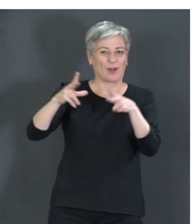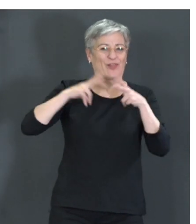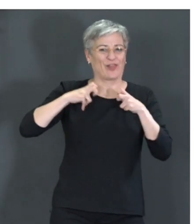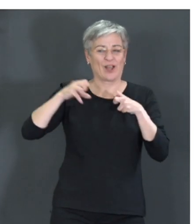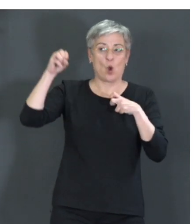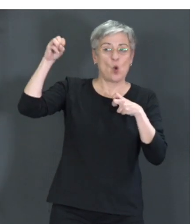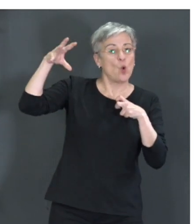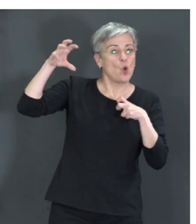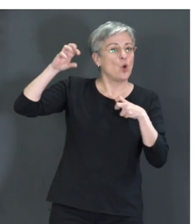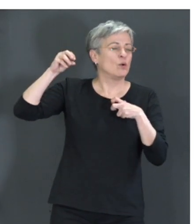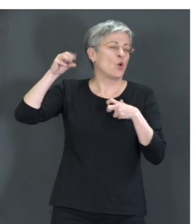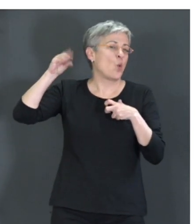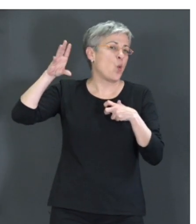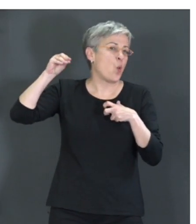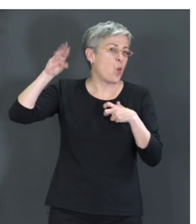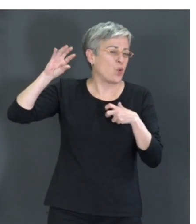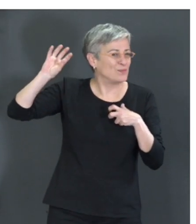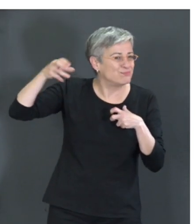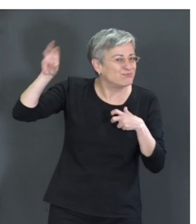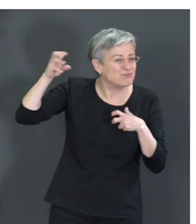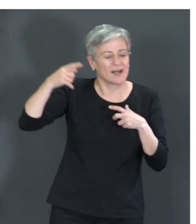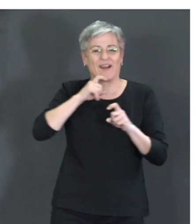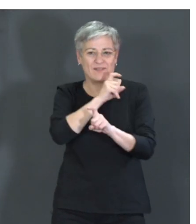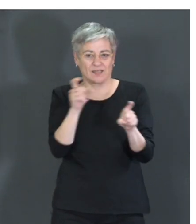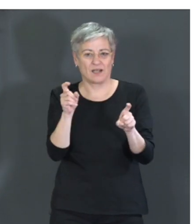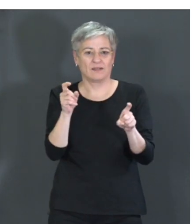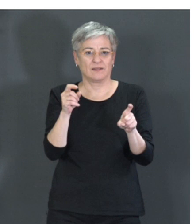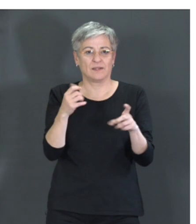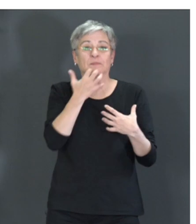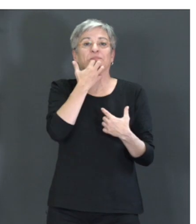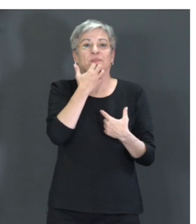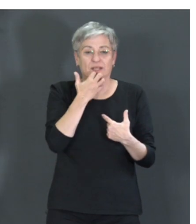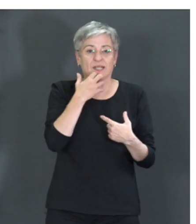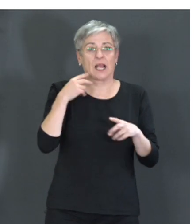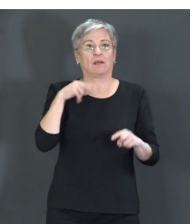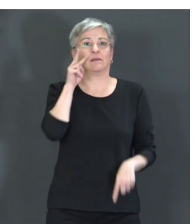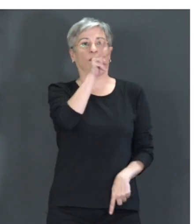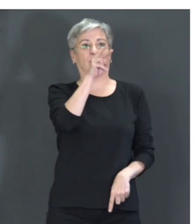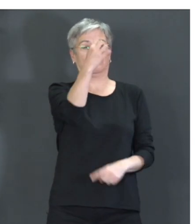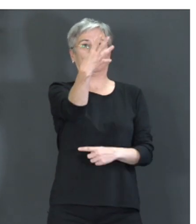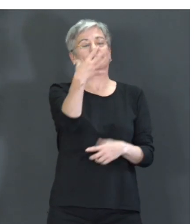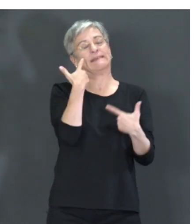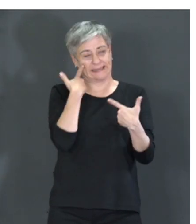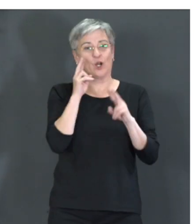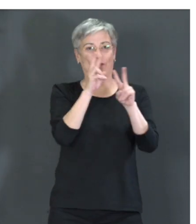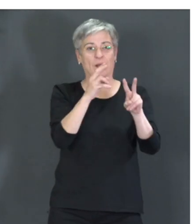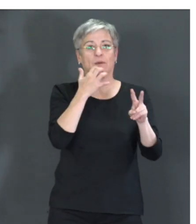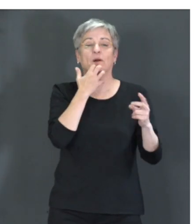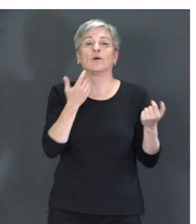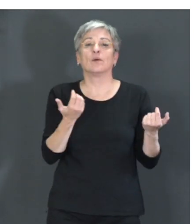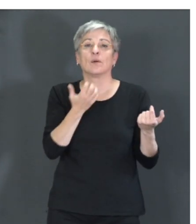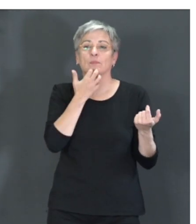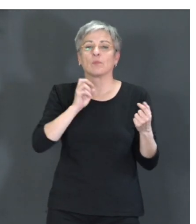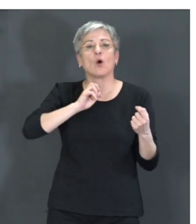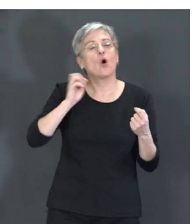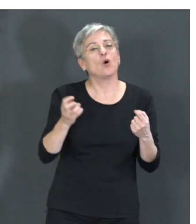parte visual, una bombilla que te avise, pero eso, claro, solamente lo verás si tienes contacto visual directo, ¿no? Antes que hablabais